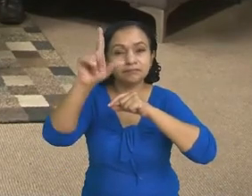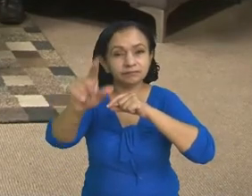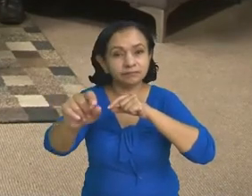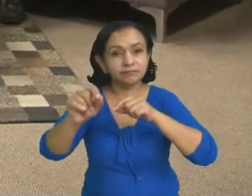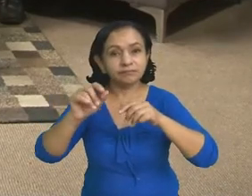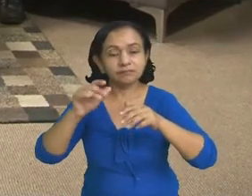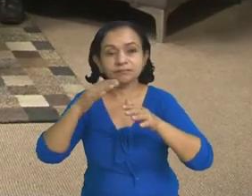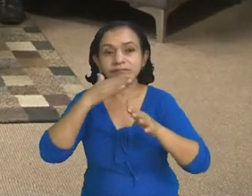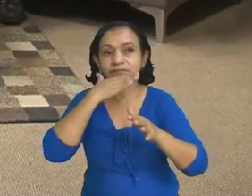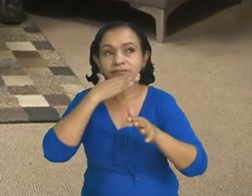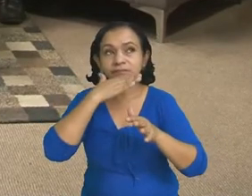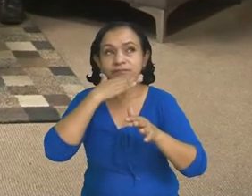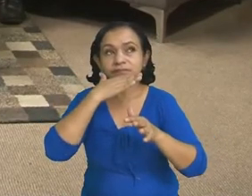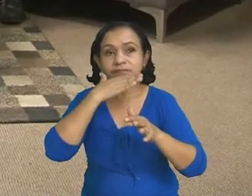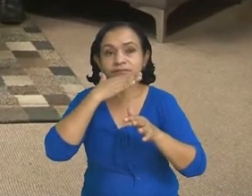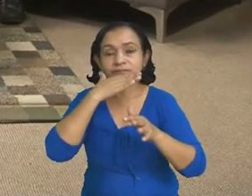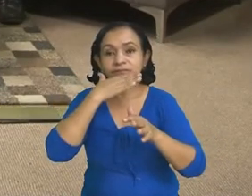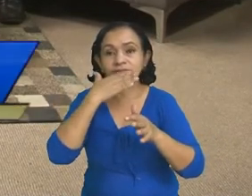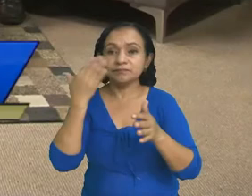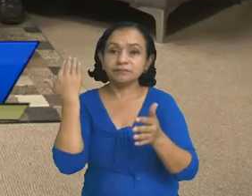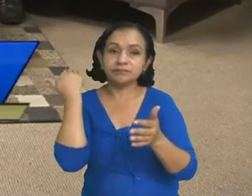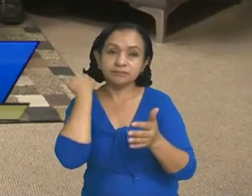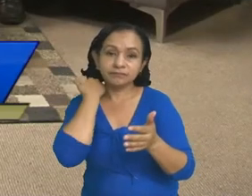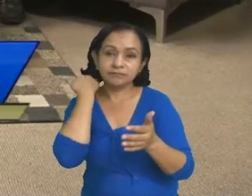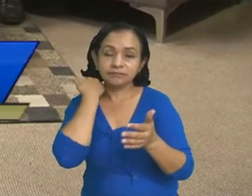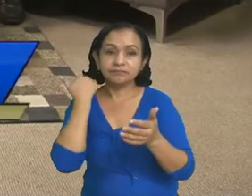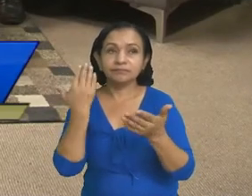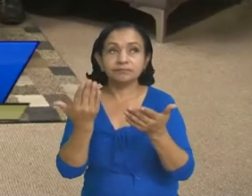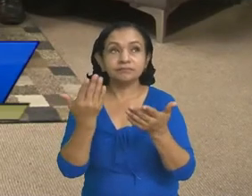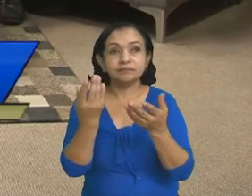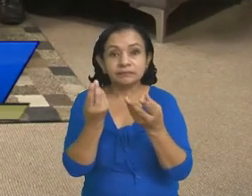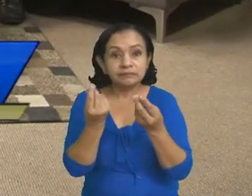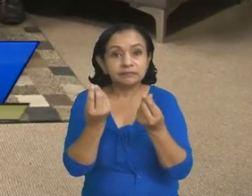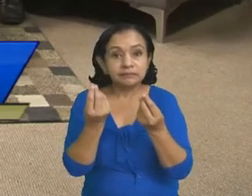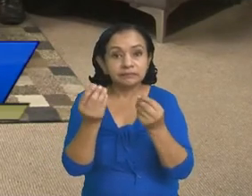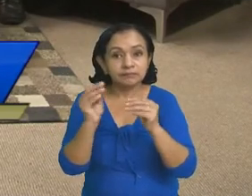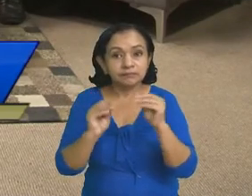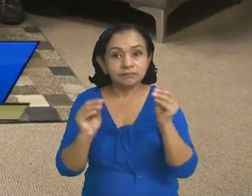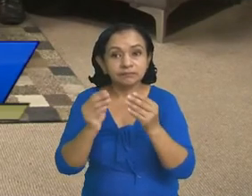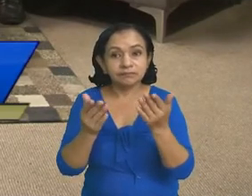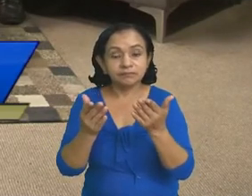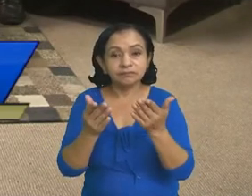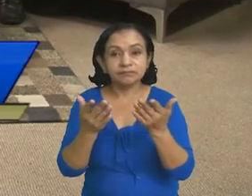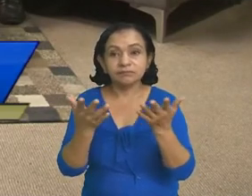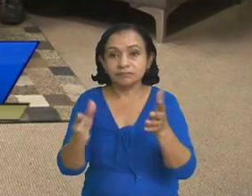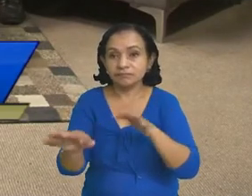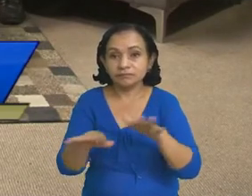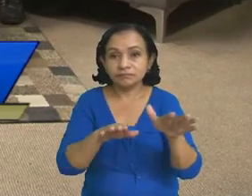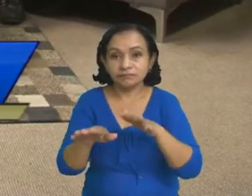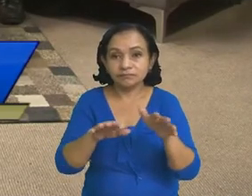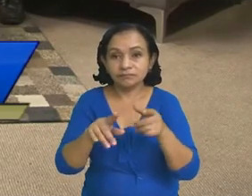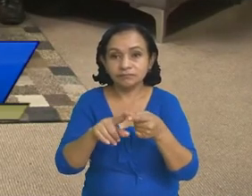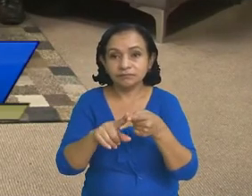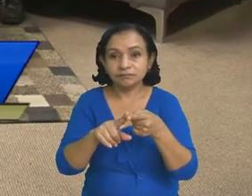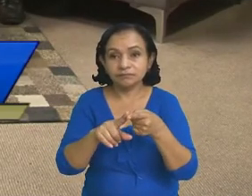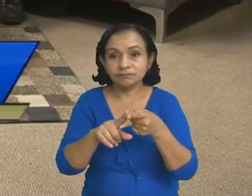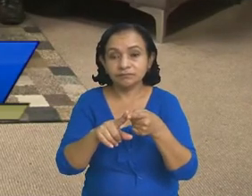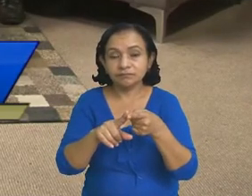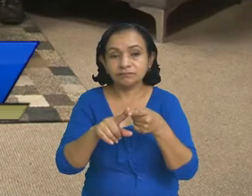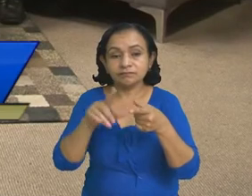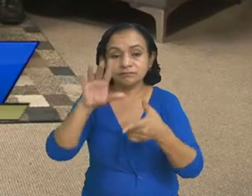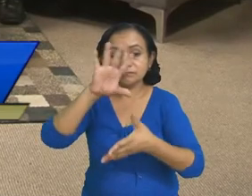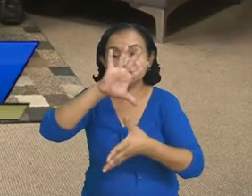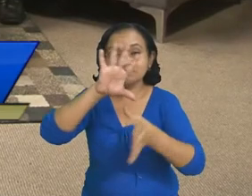y que es difícil y costoso económicamente llegar, digamos, en el caso de la zona del